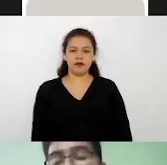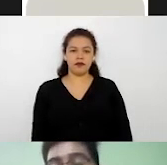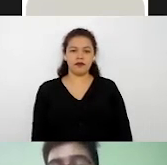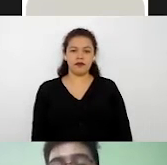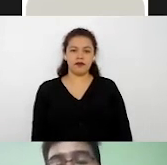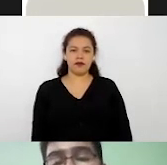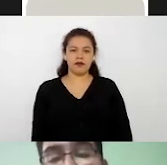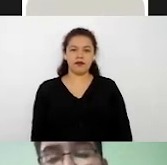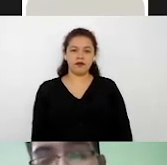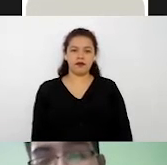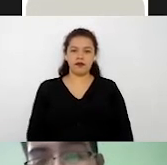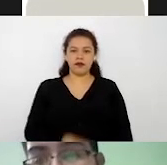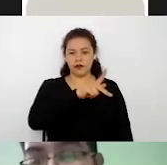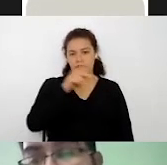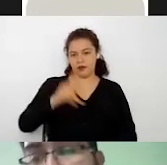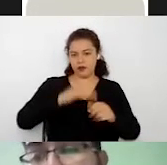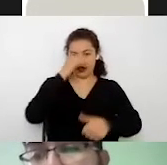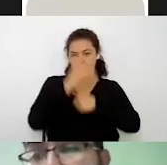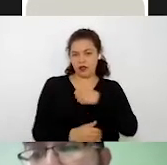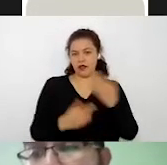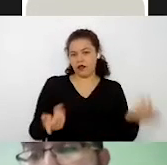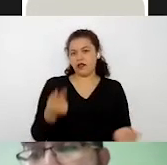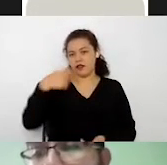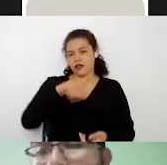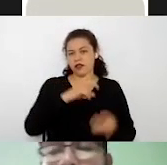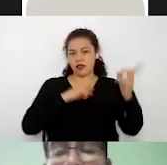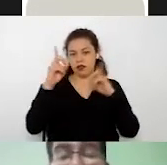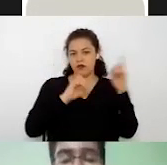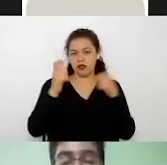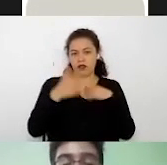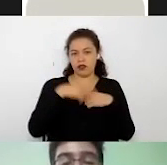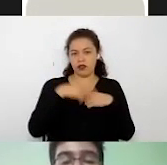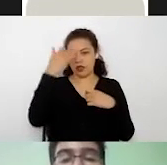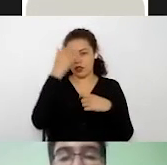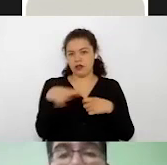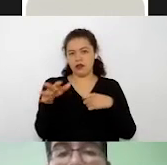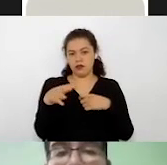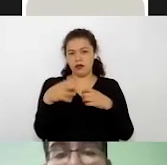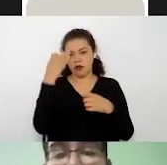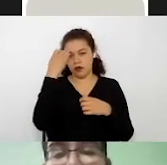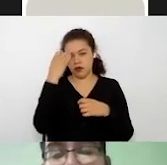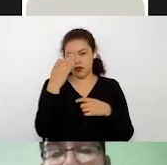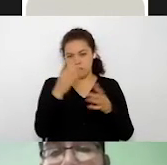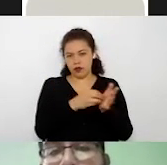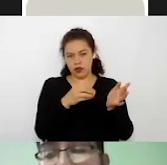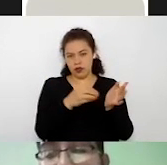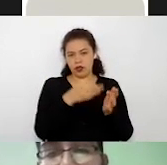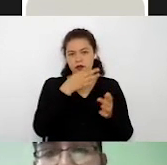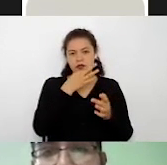terminar con la presentación, y les digo, si tienen alguna duda en estos minutos que tenemos